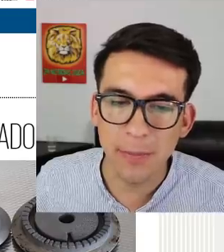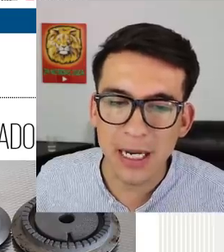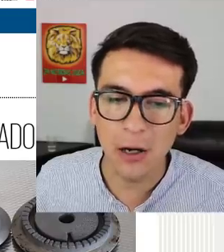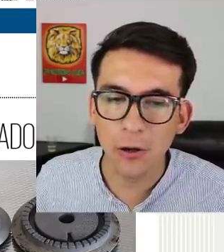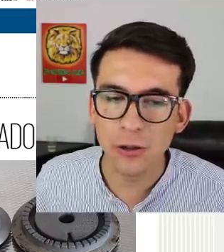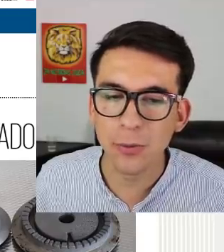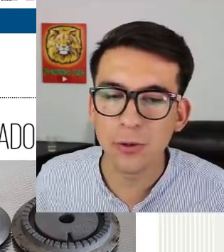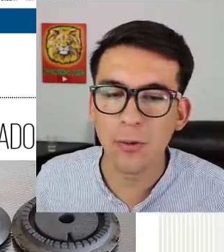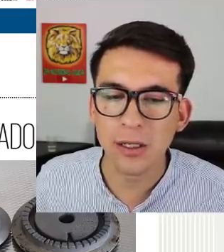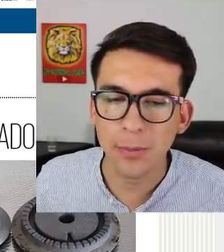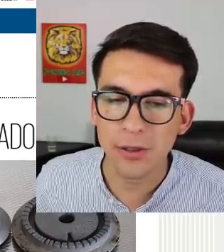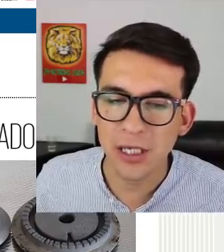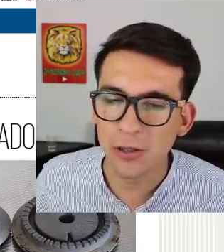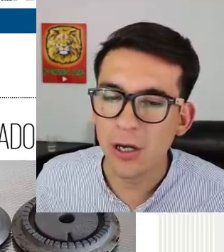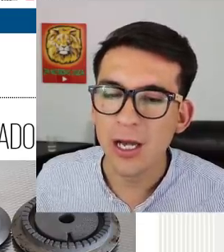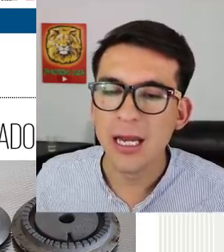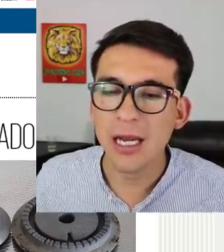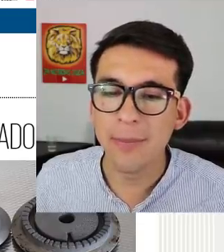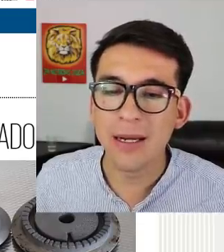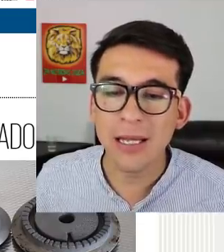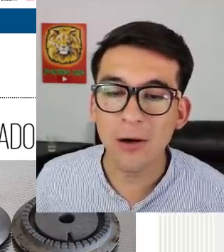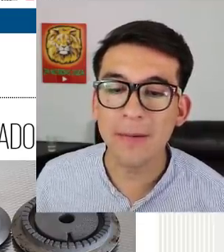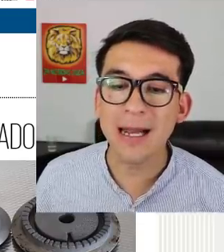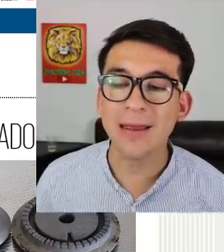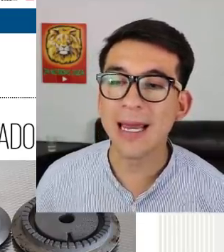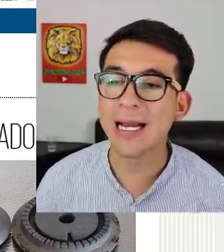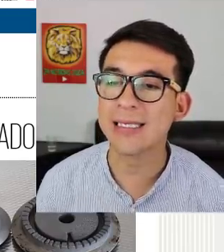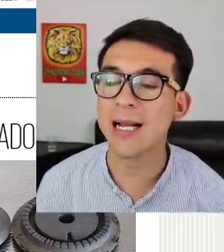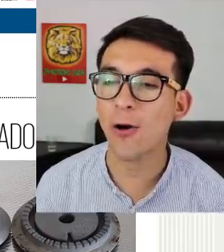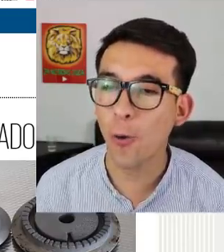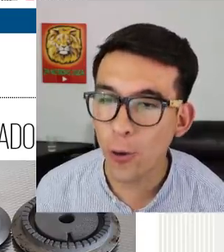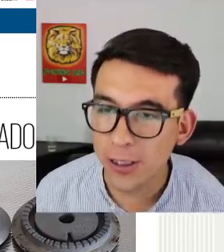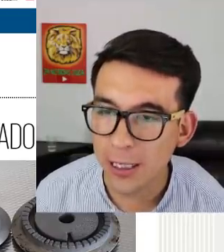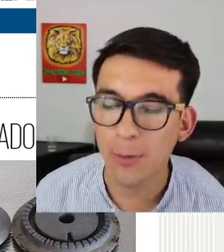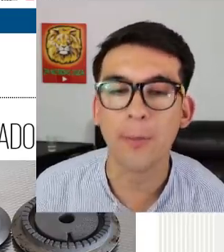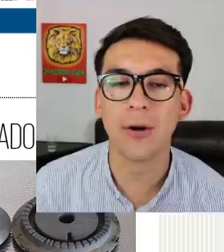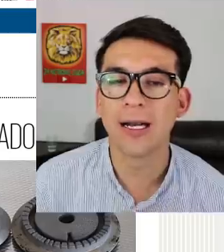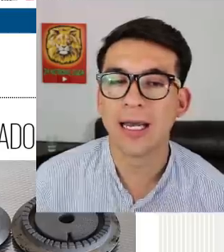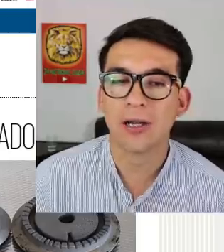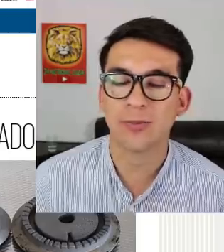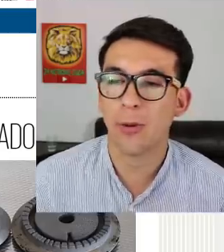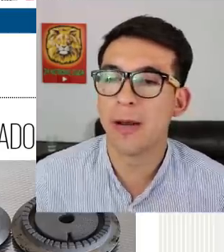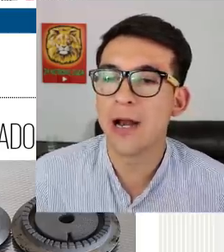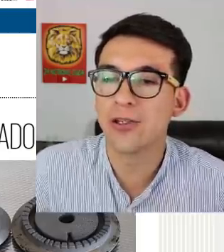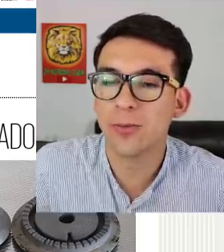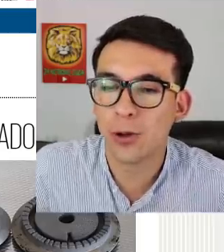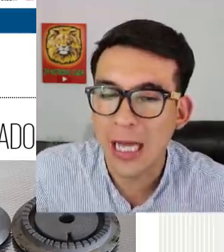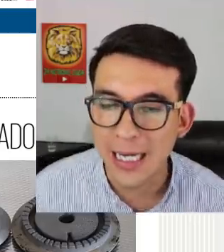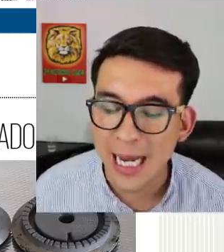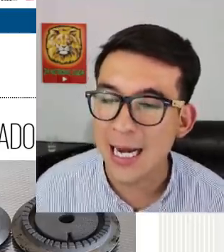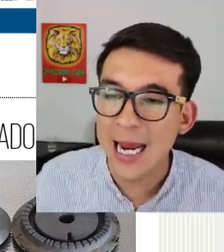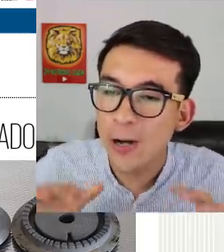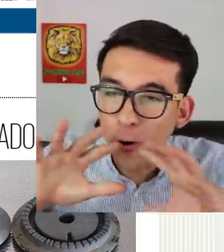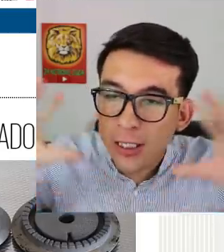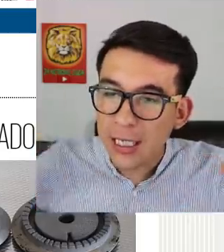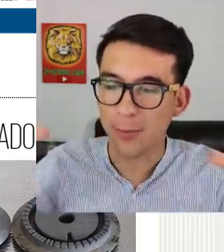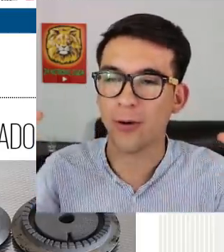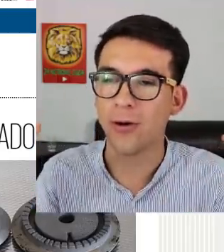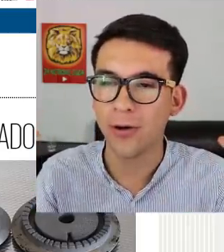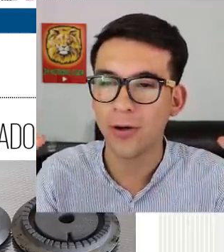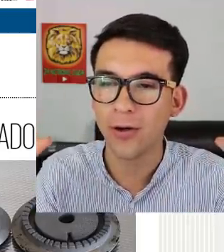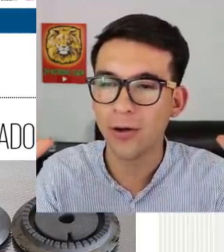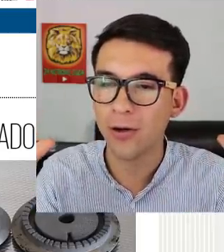14.5%. El PRI, 8.4%. Y el Partido Verde es el último por el que los poblanos votarían. El